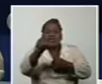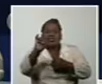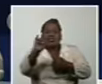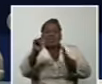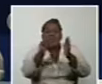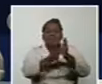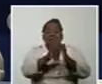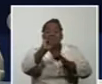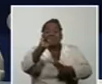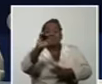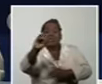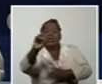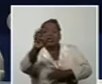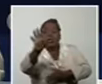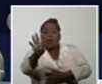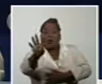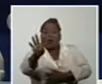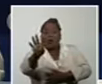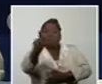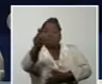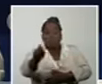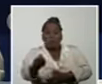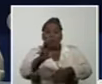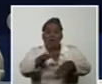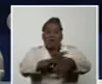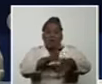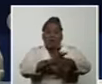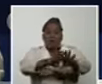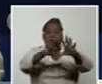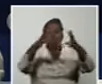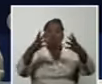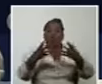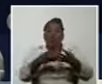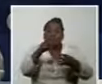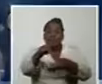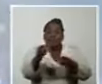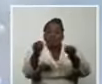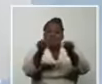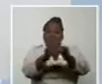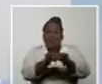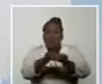106.604 casos en el mundo. Eso acumula ya